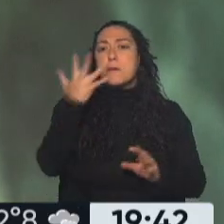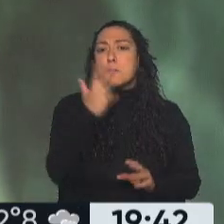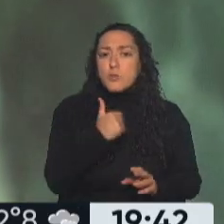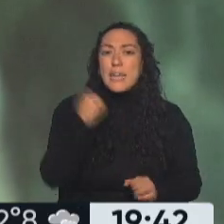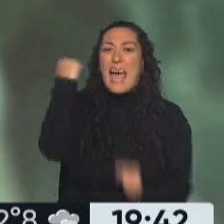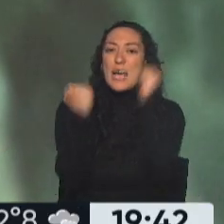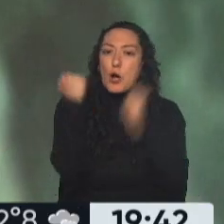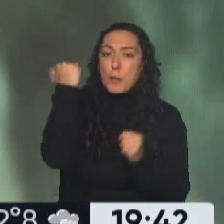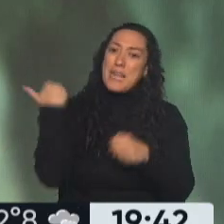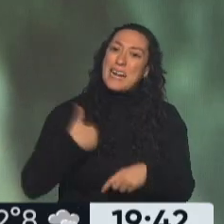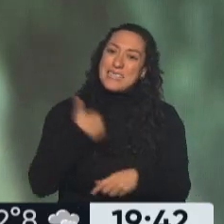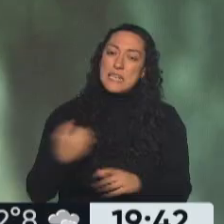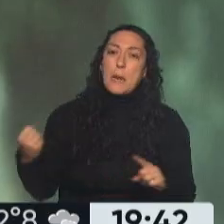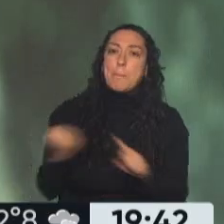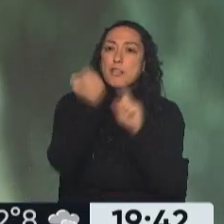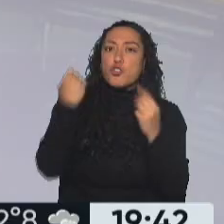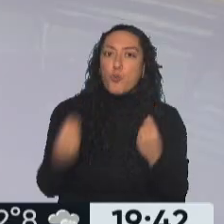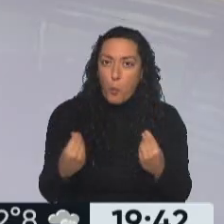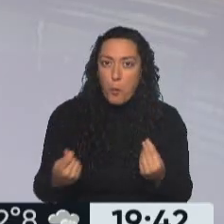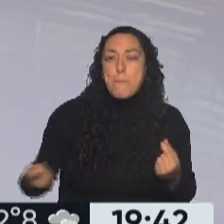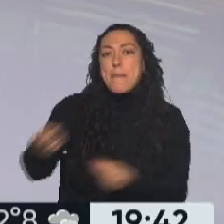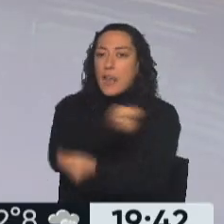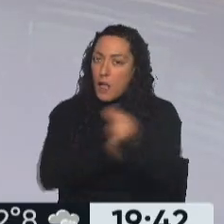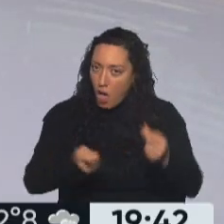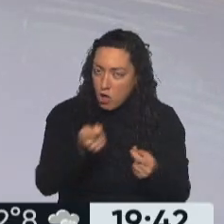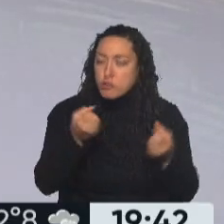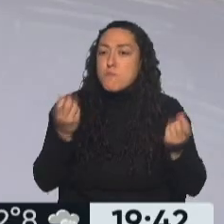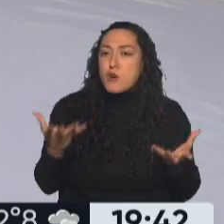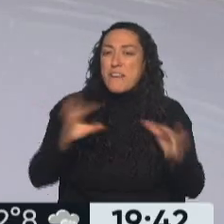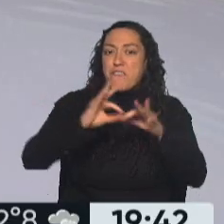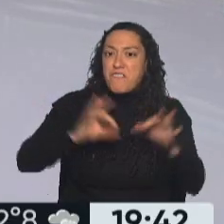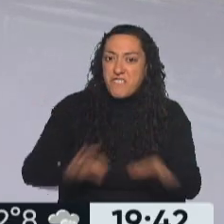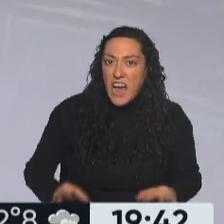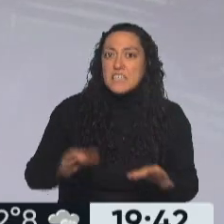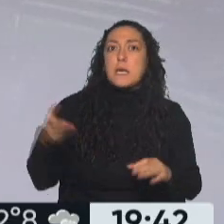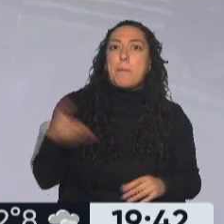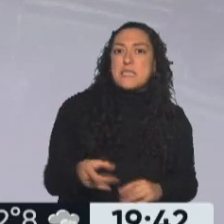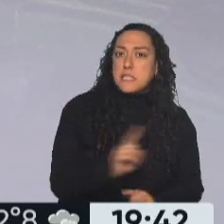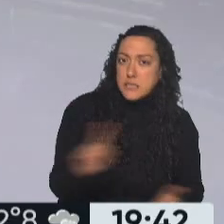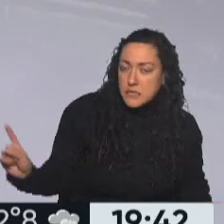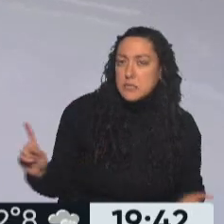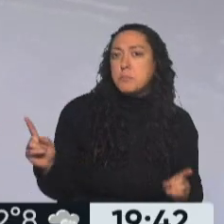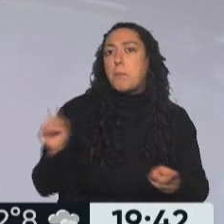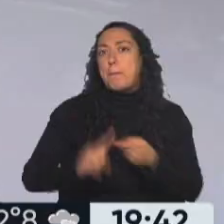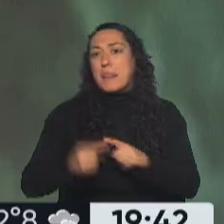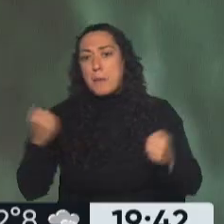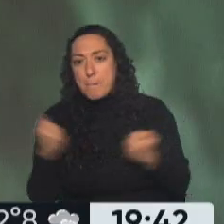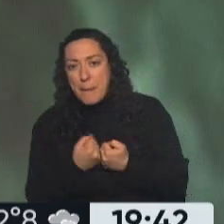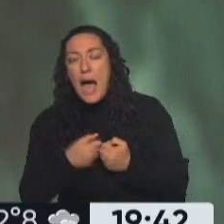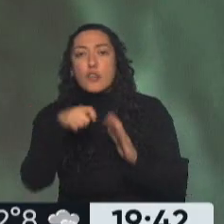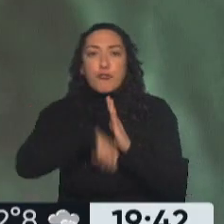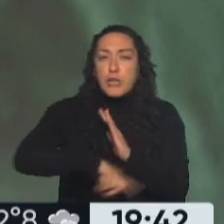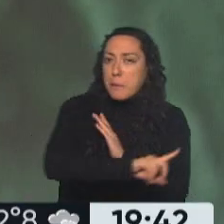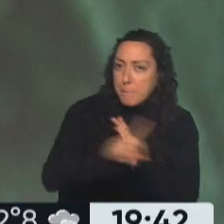la economía argentina, en los mercados, porque supongo que todas esas frases y esta no participación en el pacto, no, por supuesto, en esta